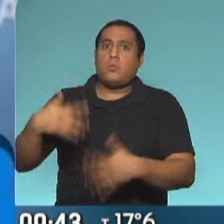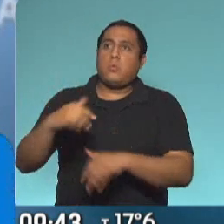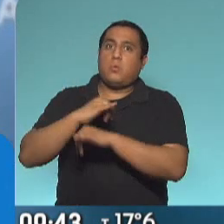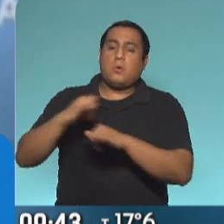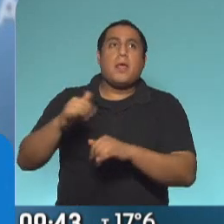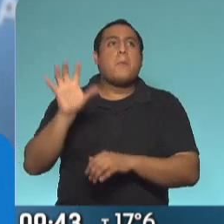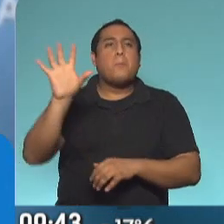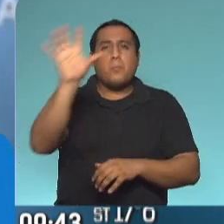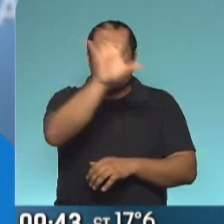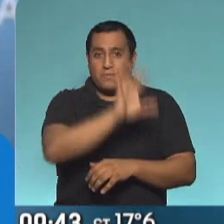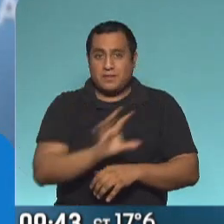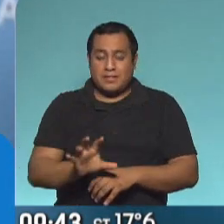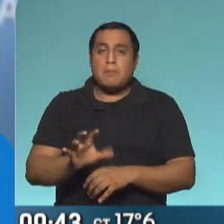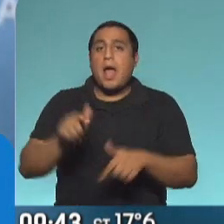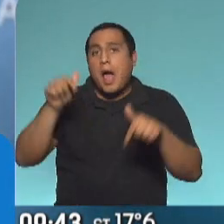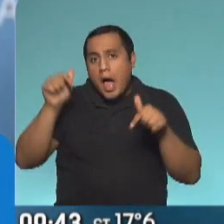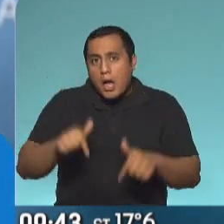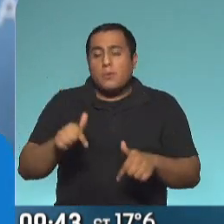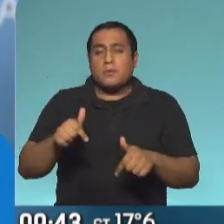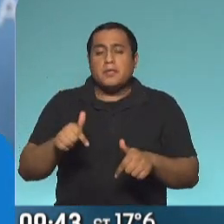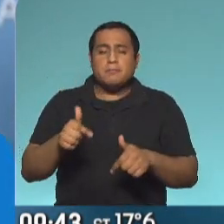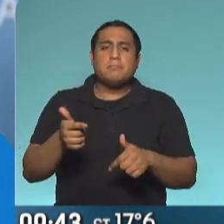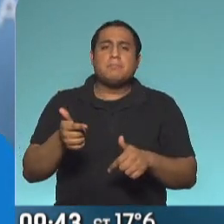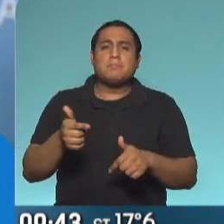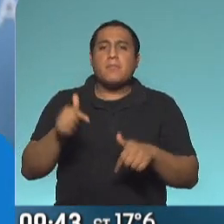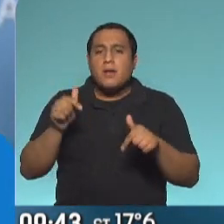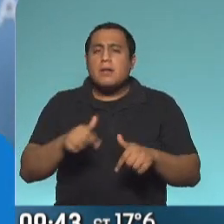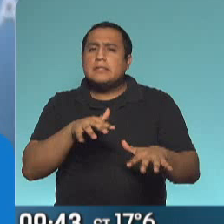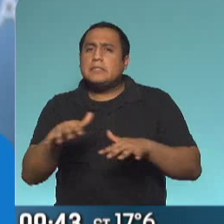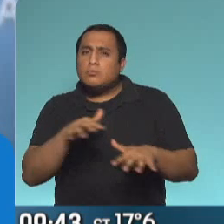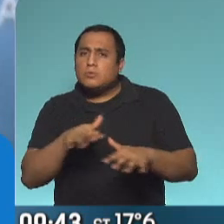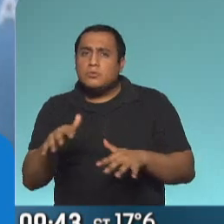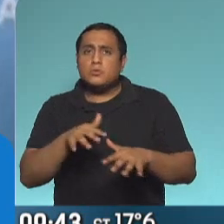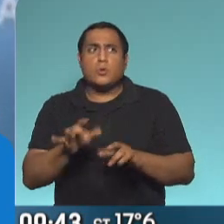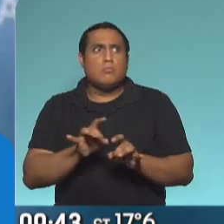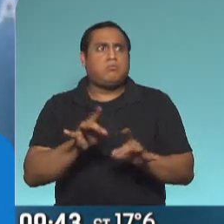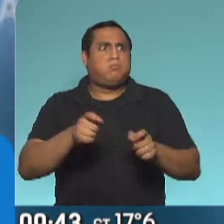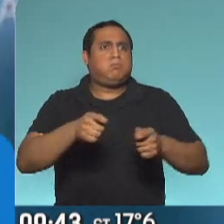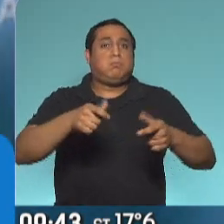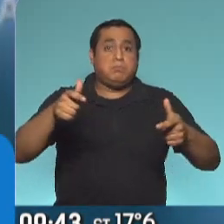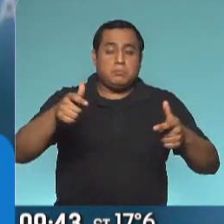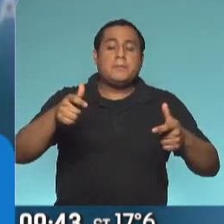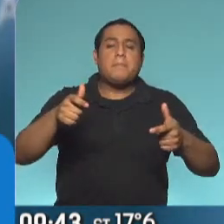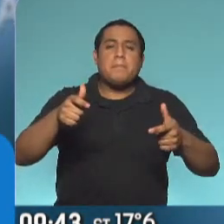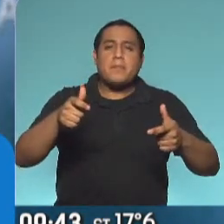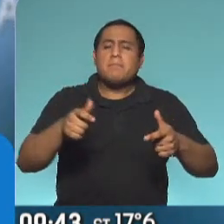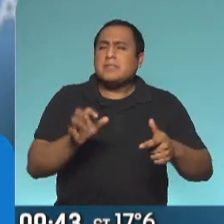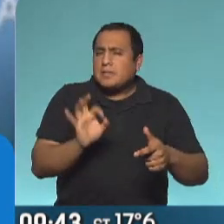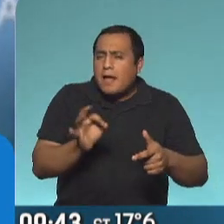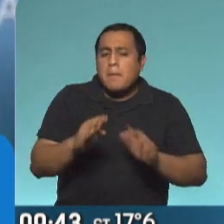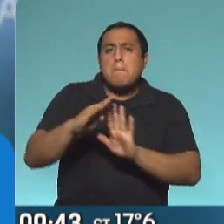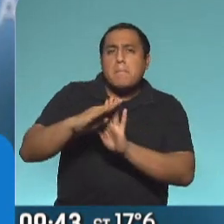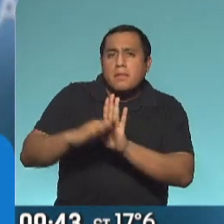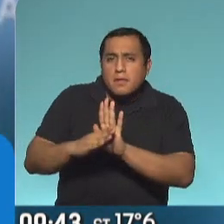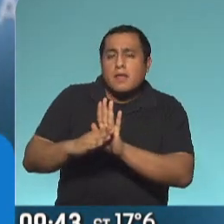a las provincias que están en este momento transitando la situación de más casos el saber que todas las medidas